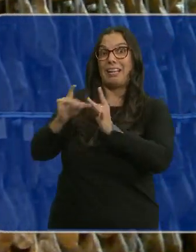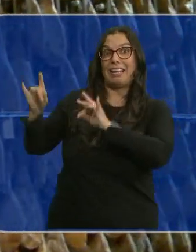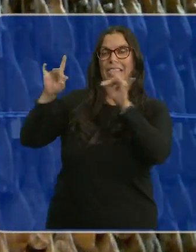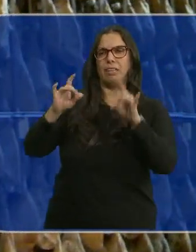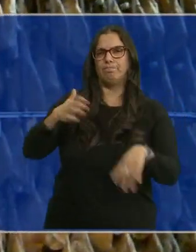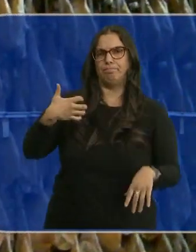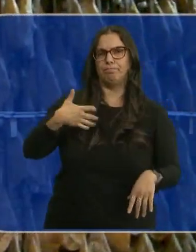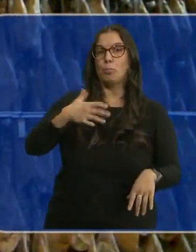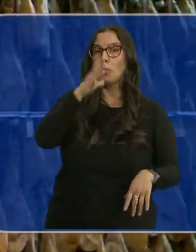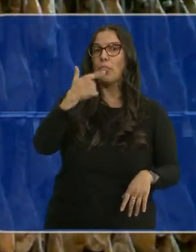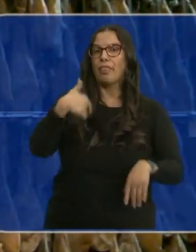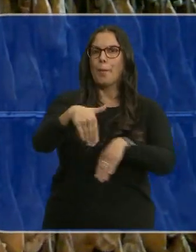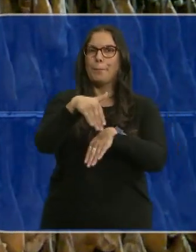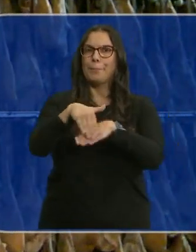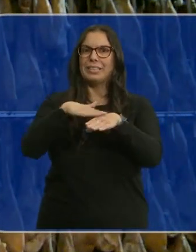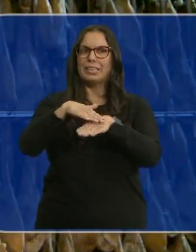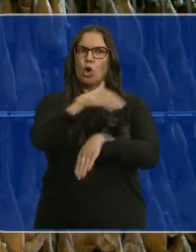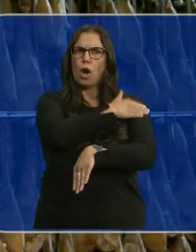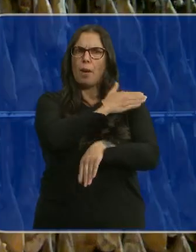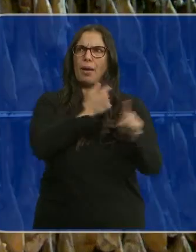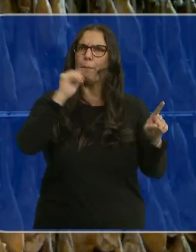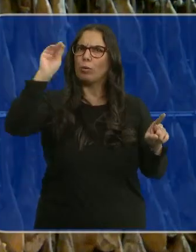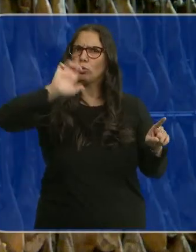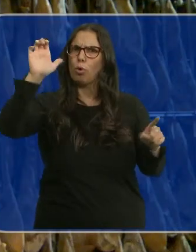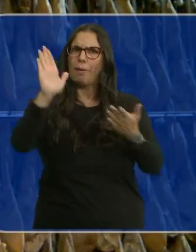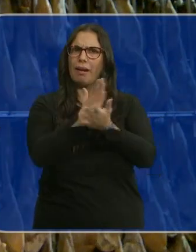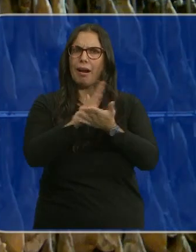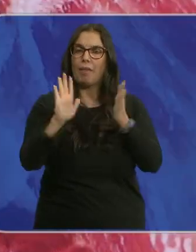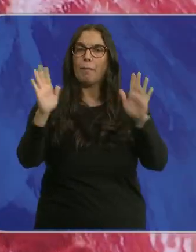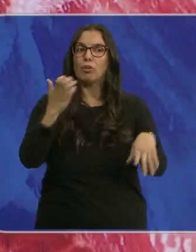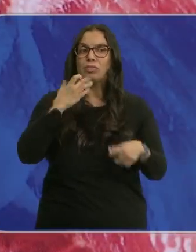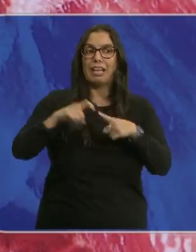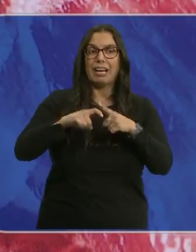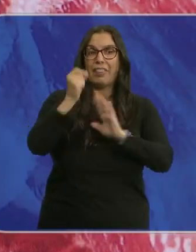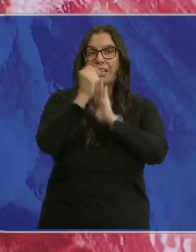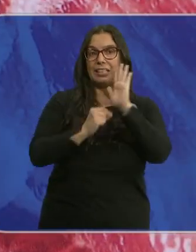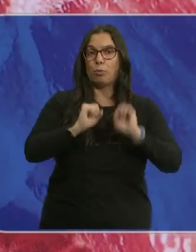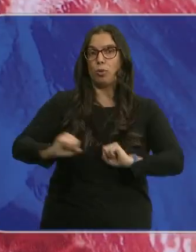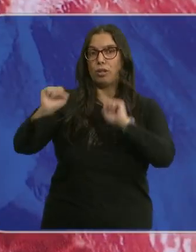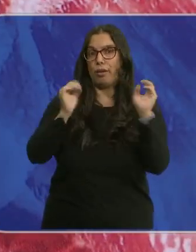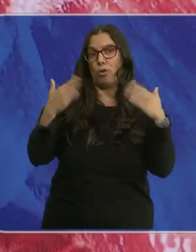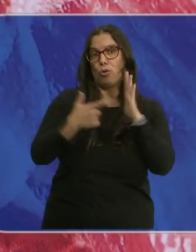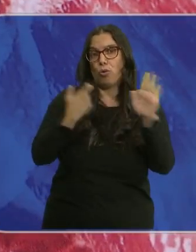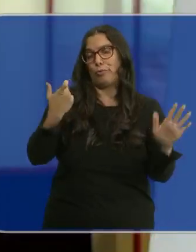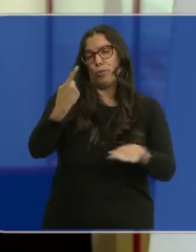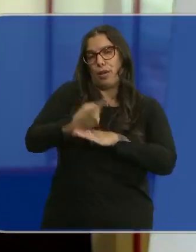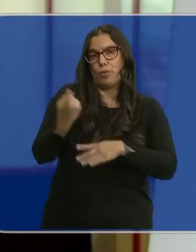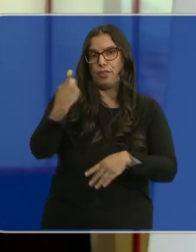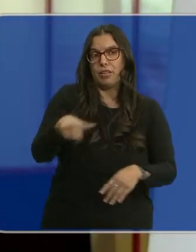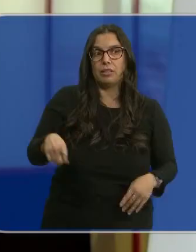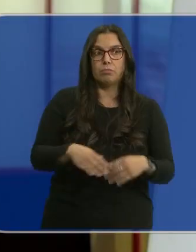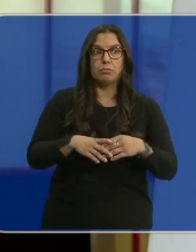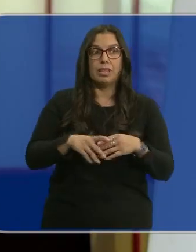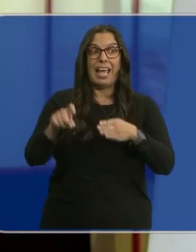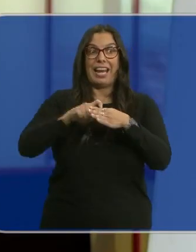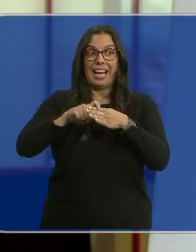se debe a que el aval del Ministerio no ha pasado por Europa, pero toda vez que la raza no estaba entre los criterios protegidos no era obligado. La raza no